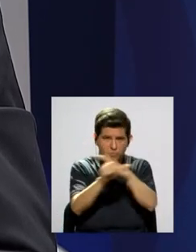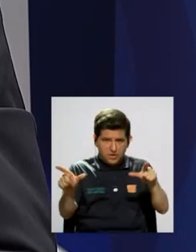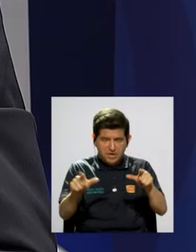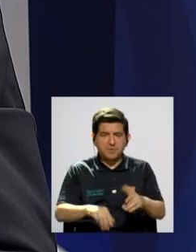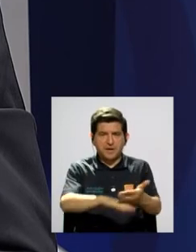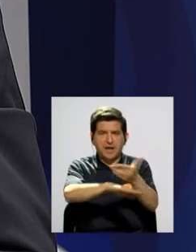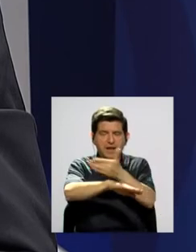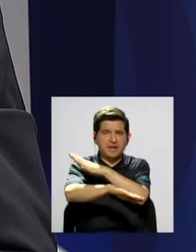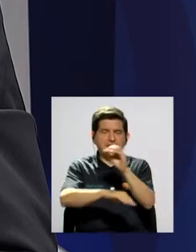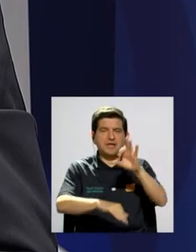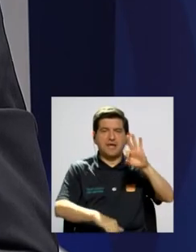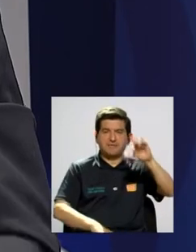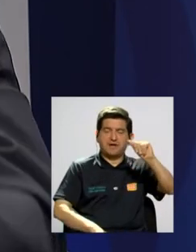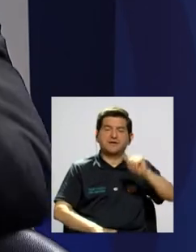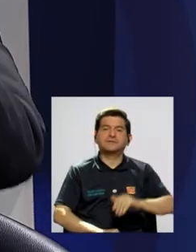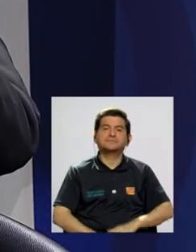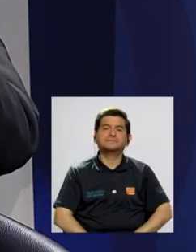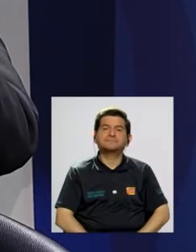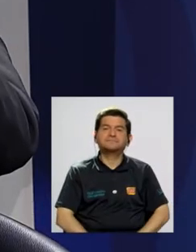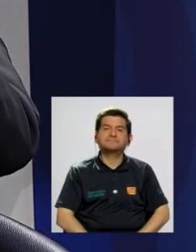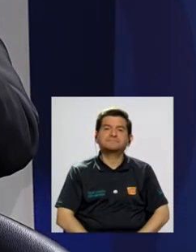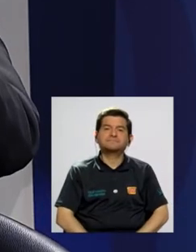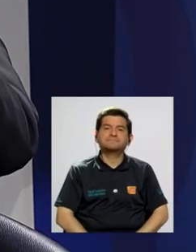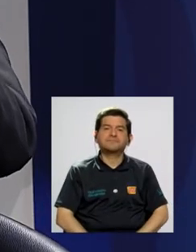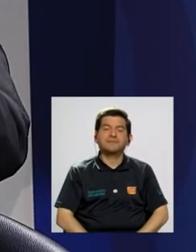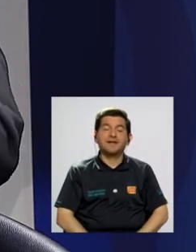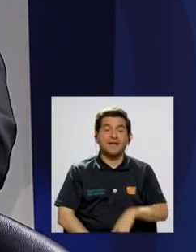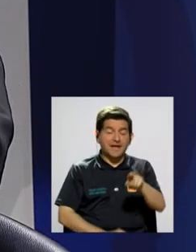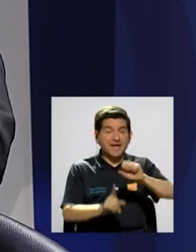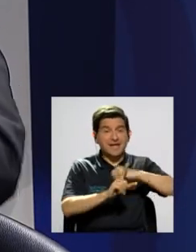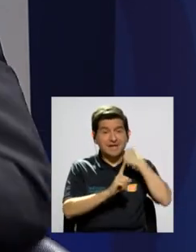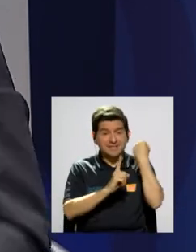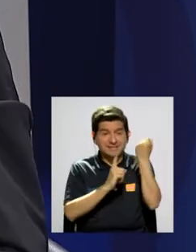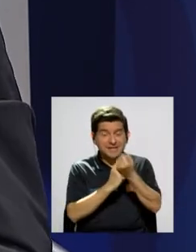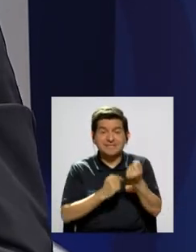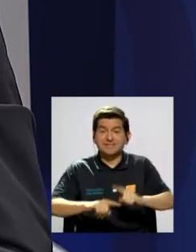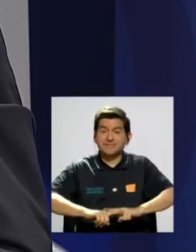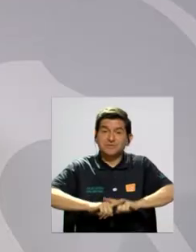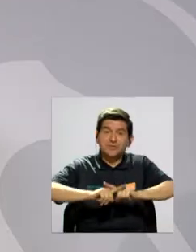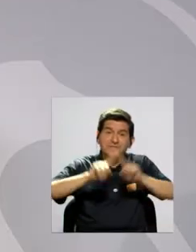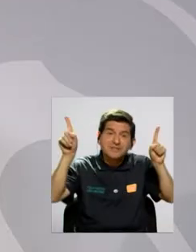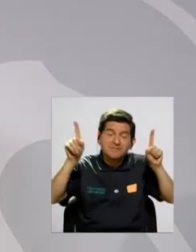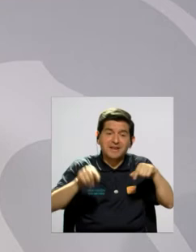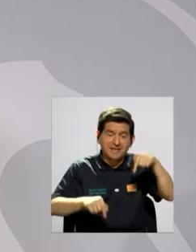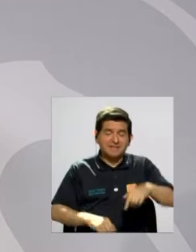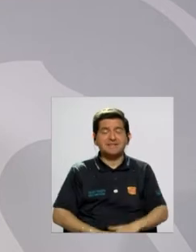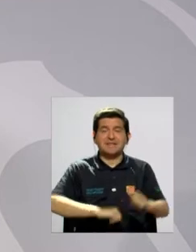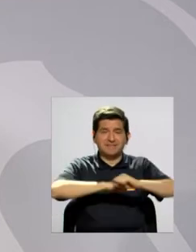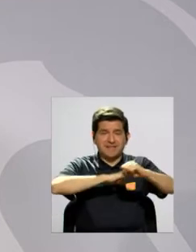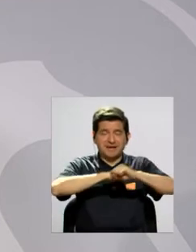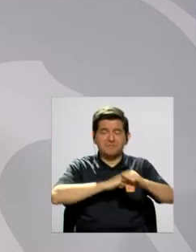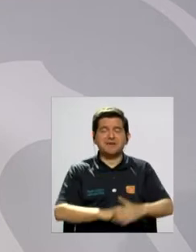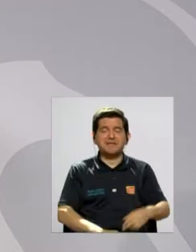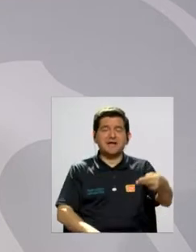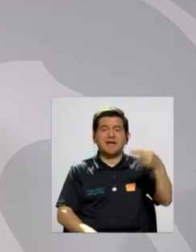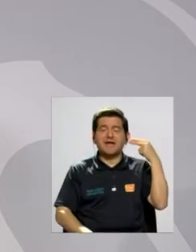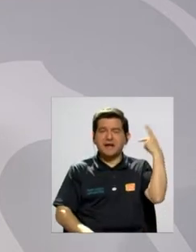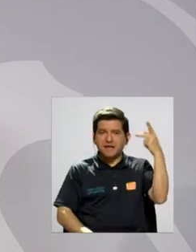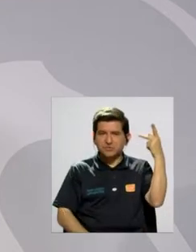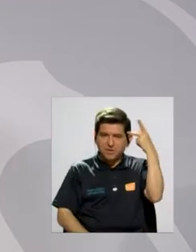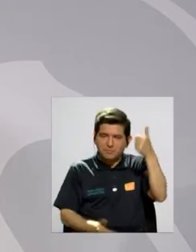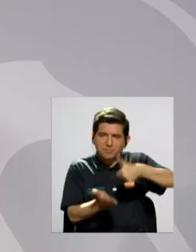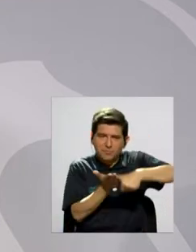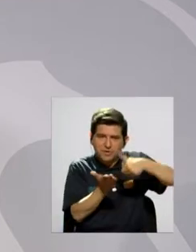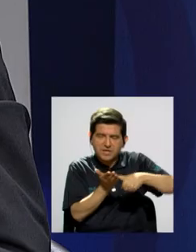Amplio. Eso es el parteaguas que significa esta campaña electoral, el parteaguas de historia político